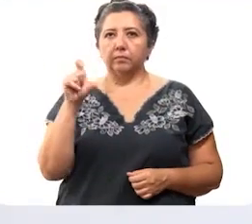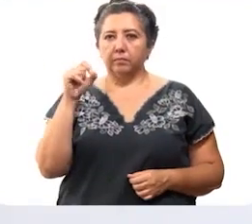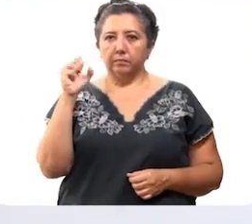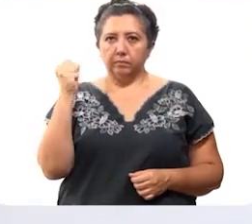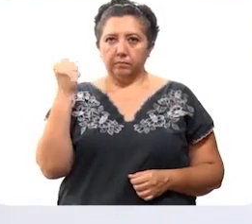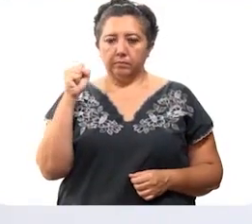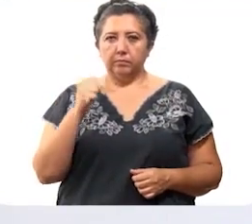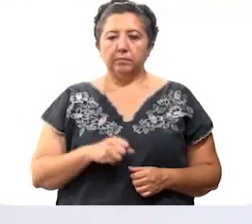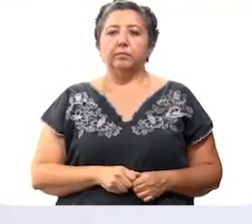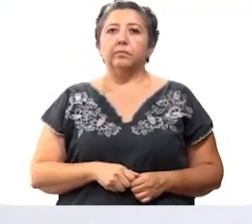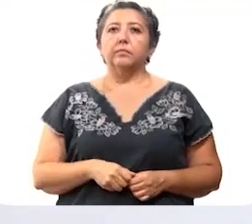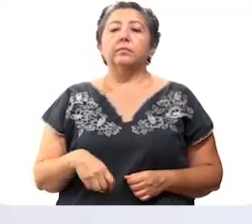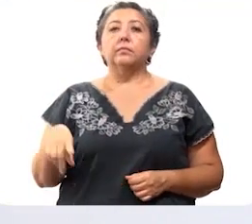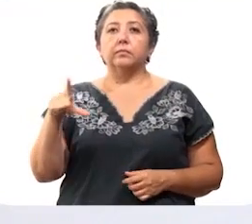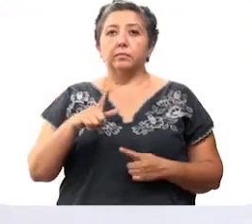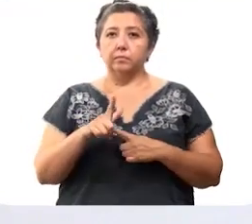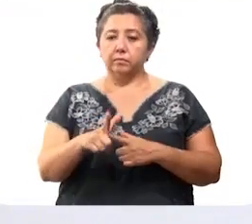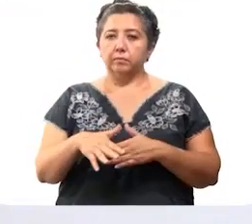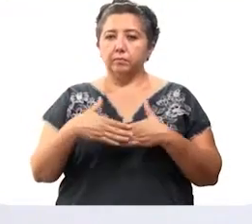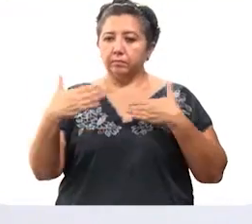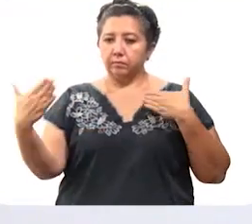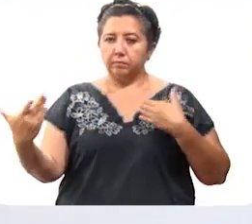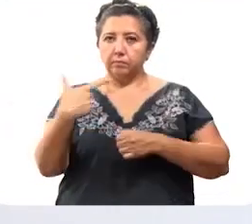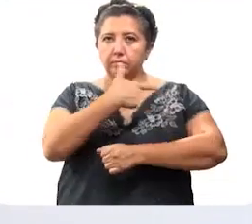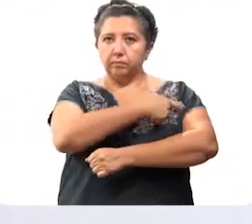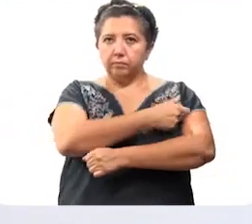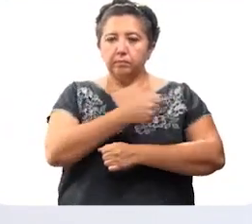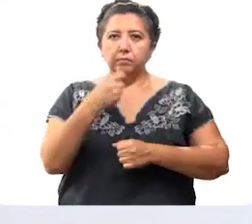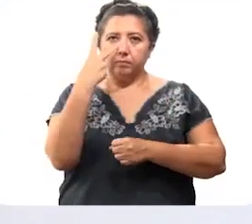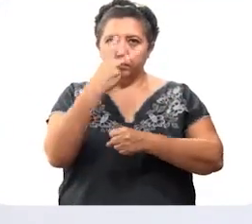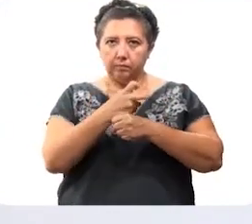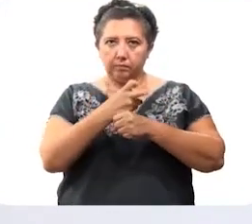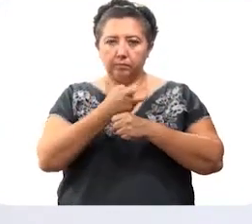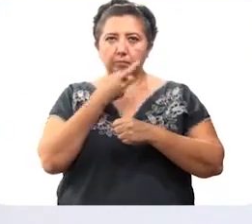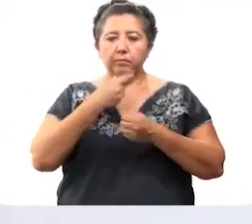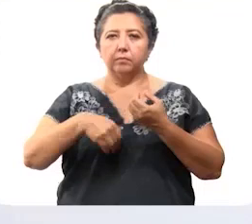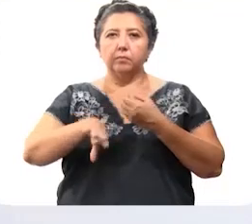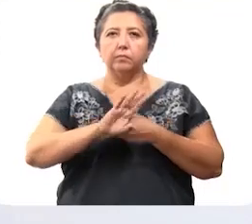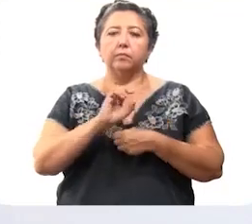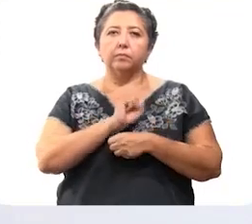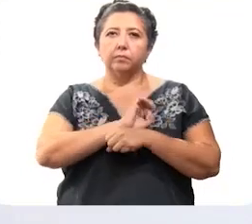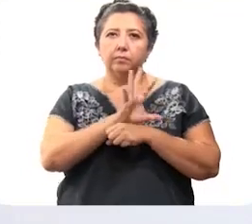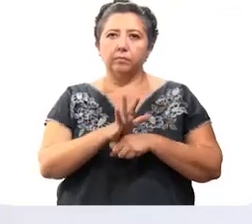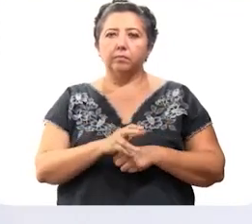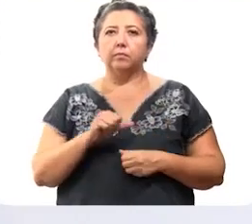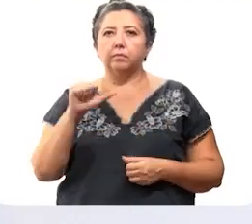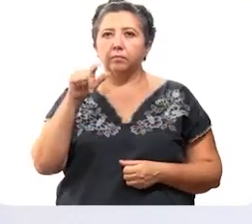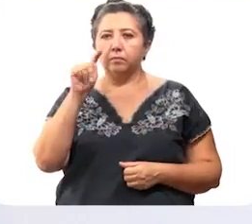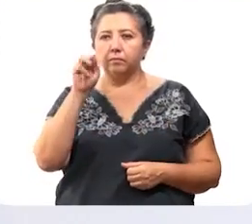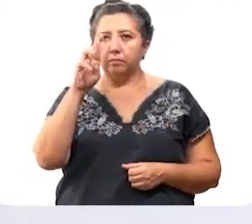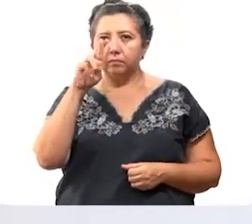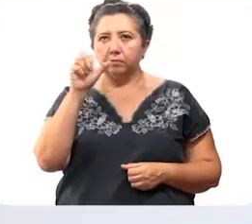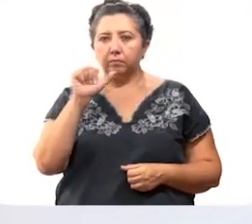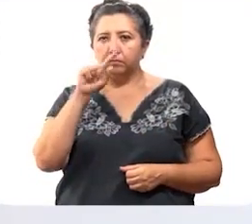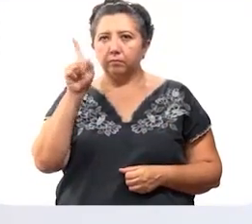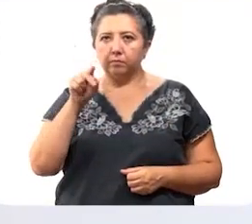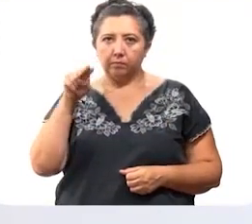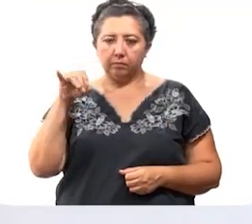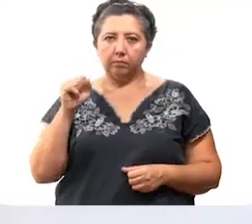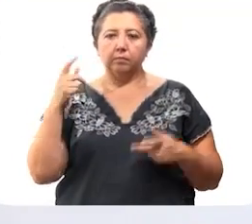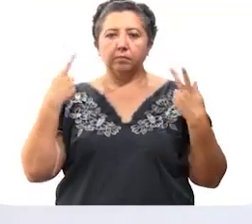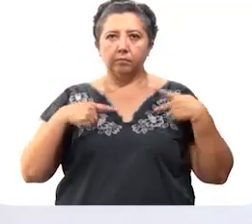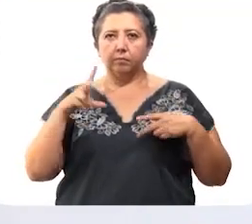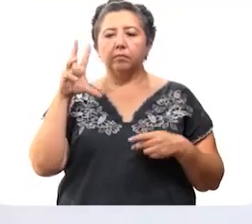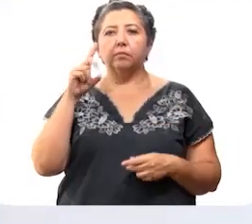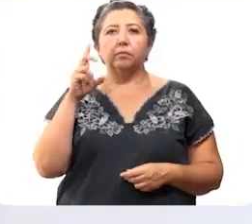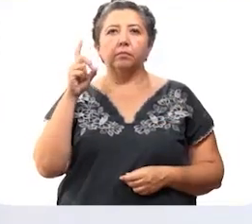20 de septiembre. Este lunes continúa avanzando la vacunación de la segunda dosis contra el coronavirus de la farmacéutica AstraZeneca a